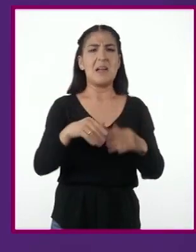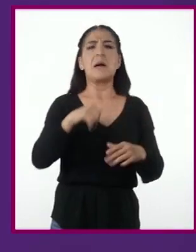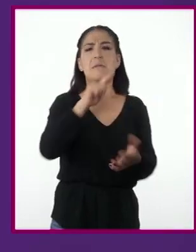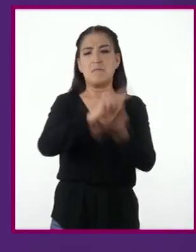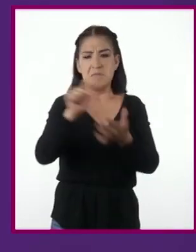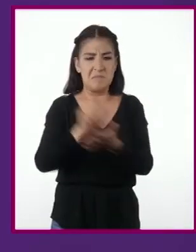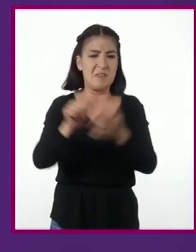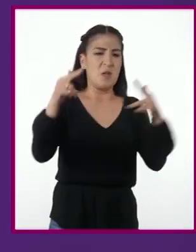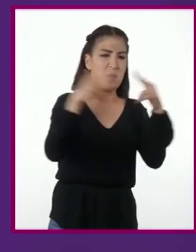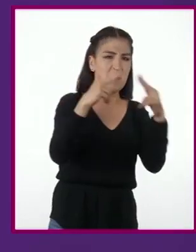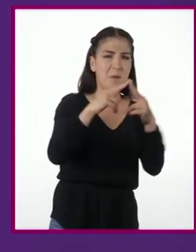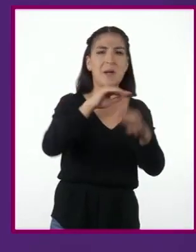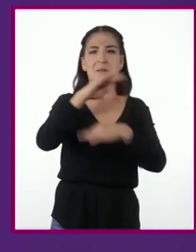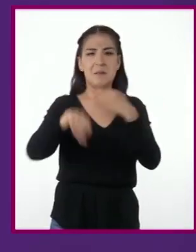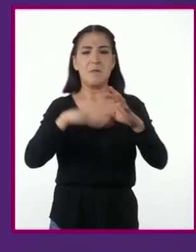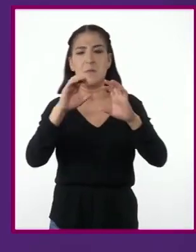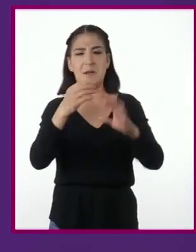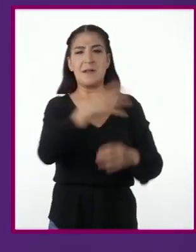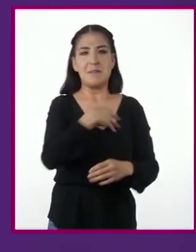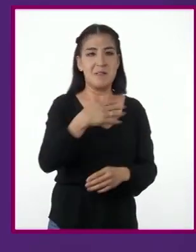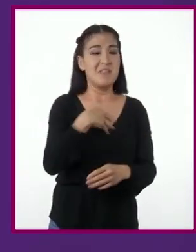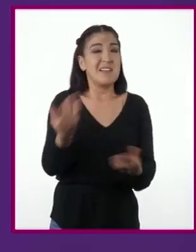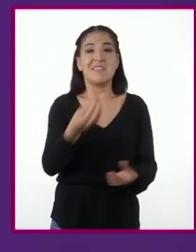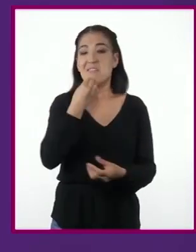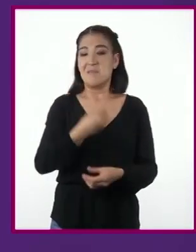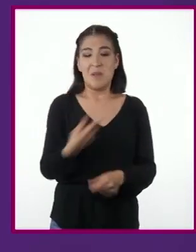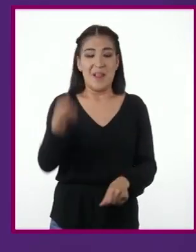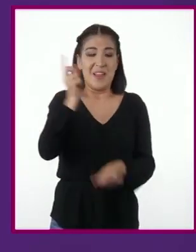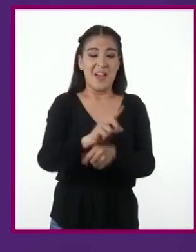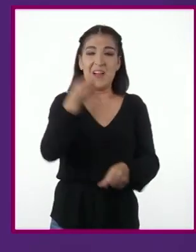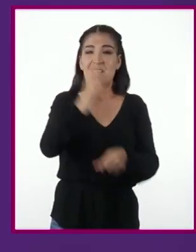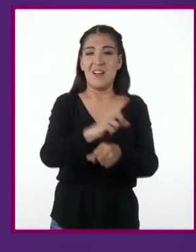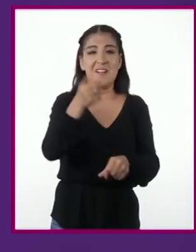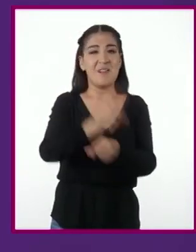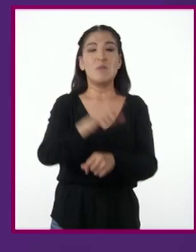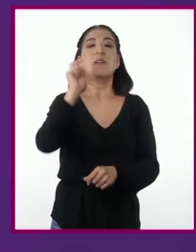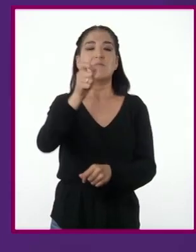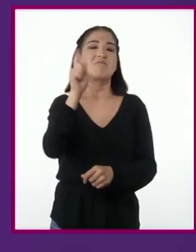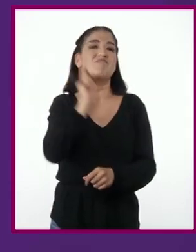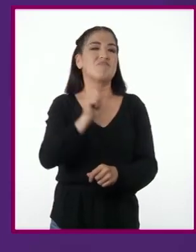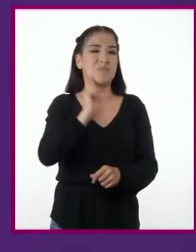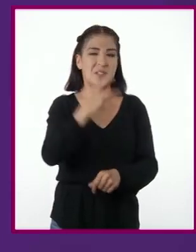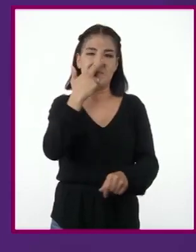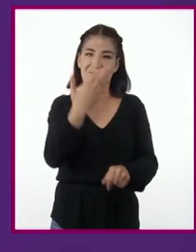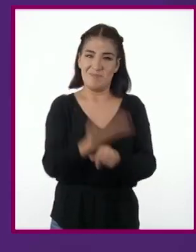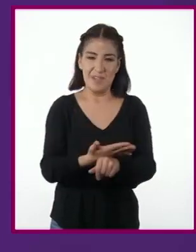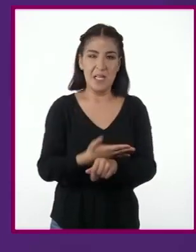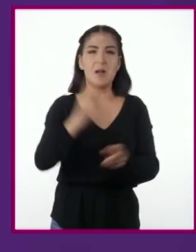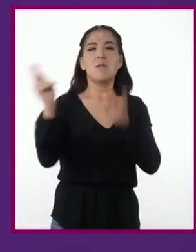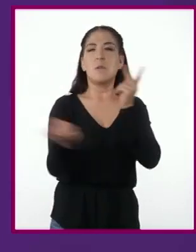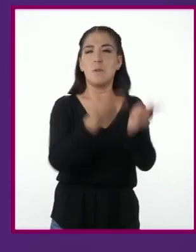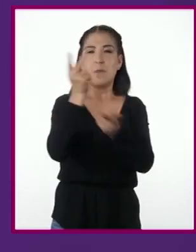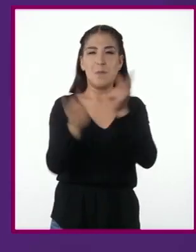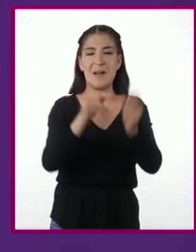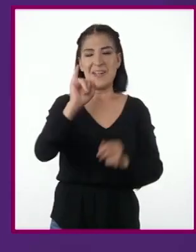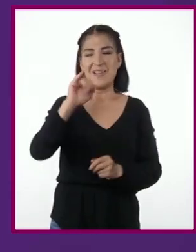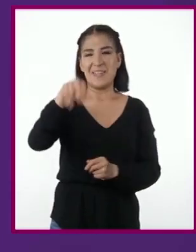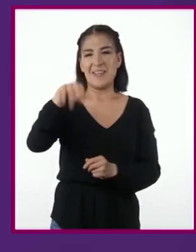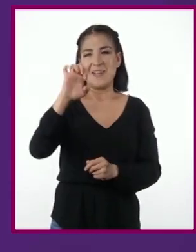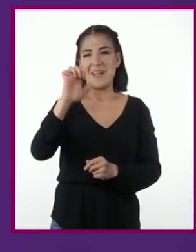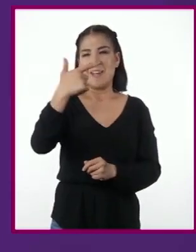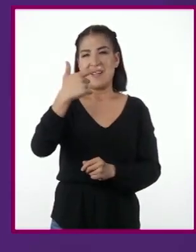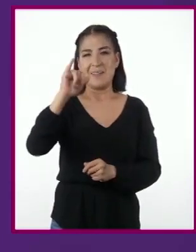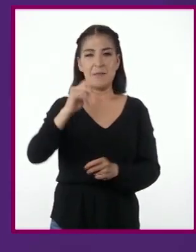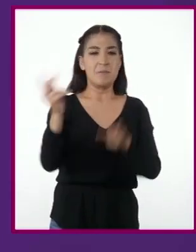hogar continúan siendo una actividad predominantemente llevada a cabo por mujeres. La encuesta intercensal reveló que las